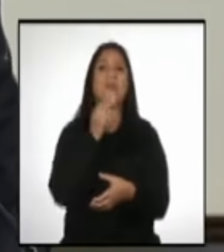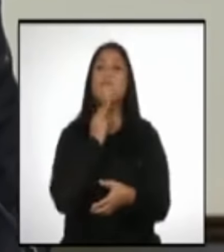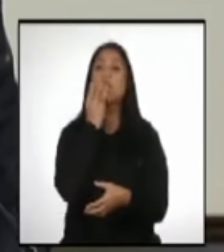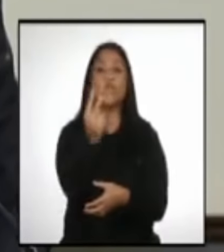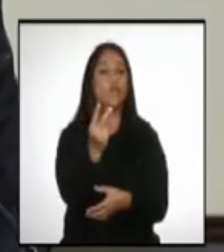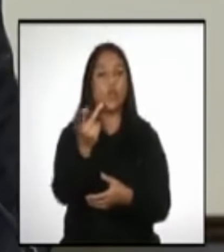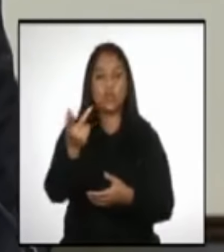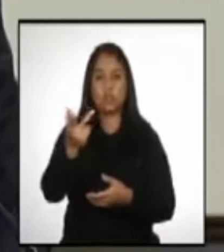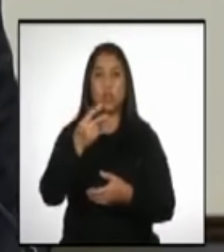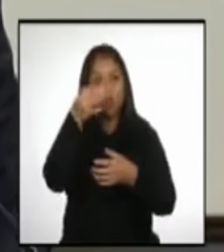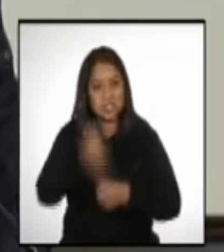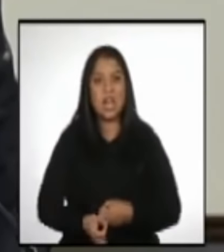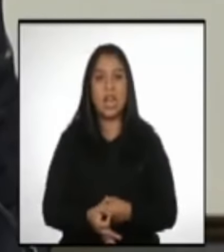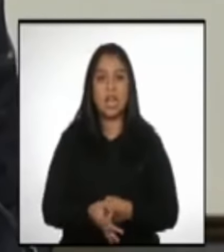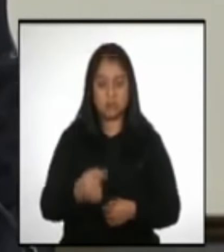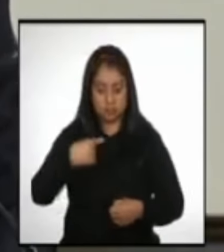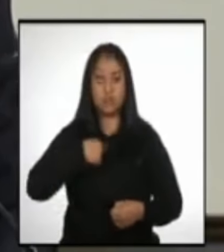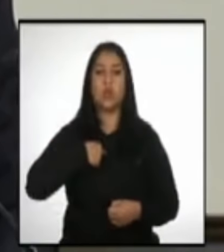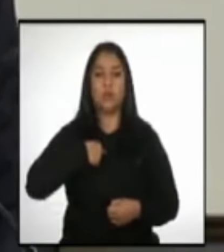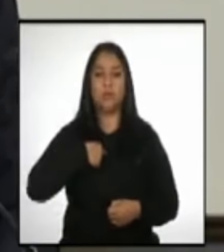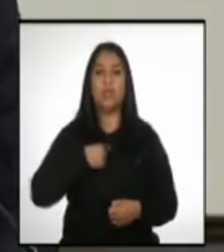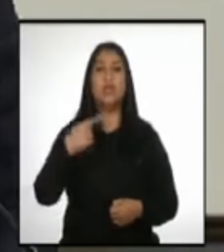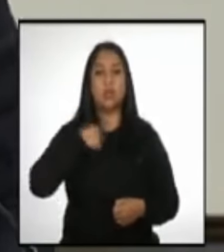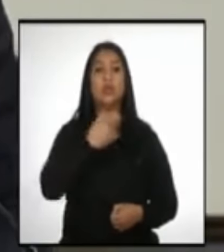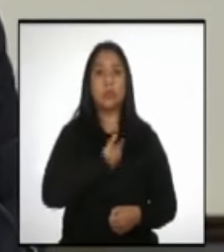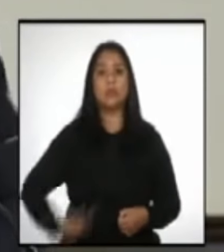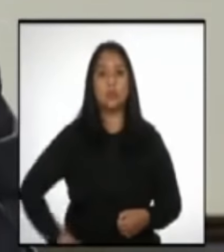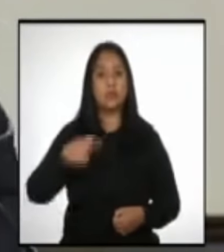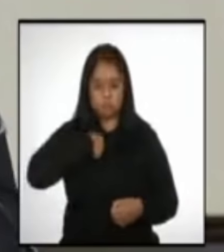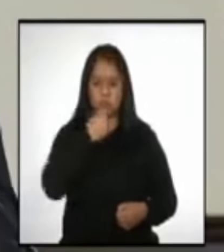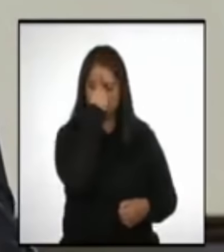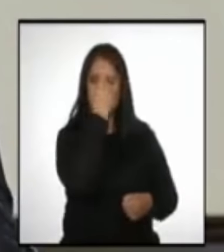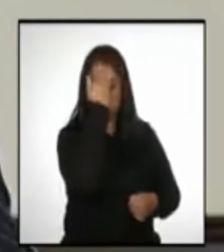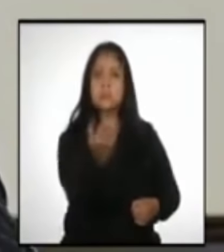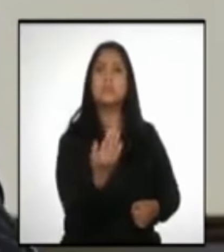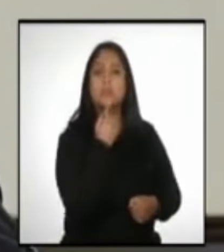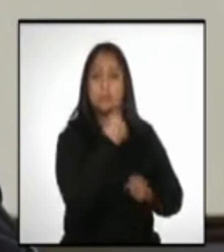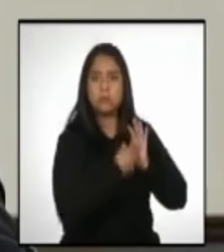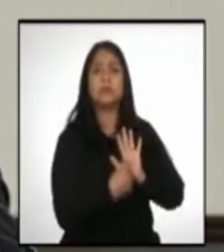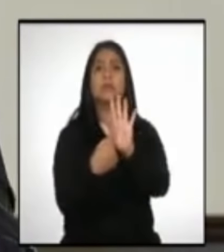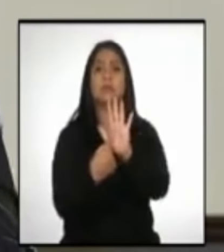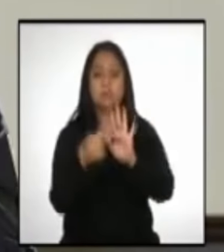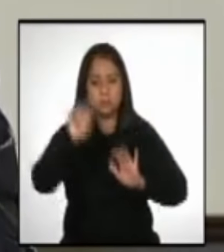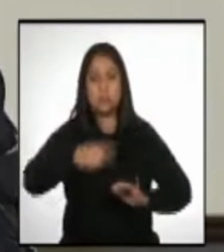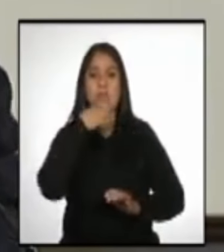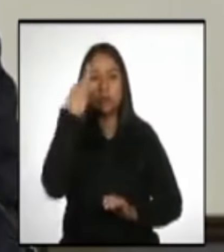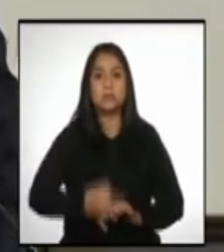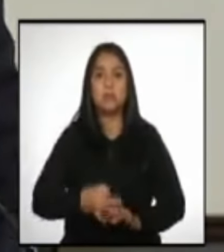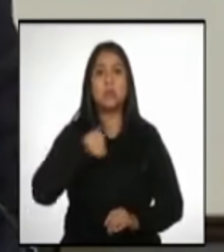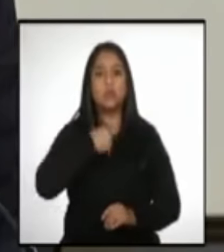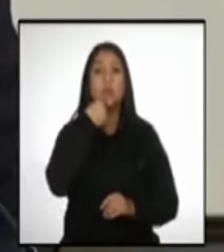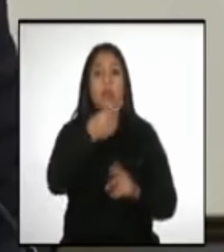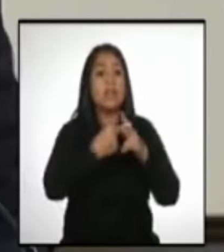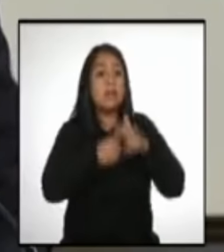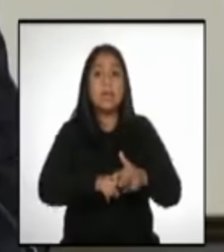este servidor. Yo soy el presidente y doy la cara. Y les cuento a ustedes la verdad de cómo están las cosas desde el primer